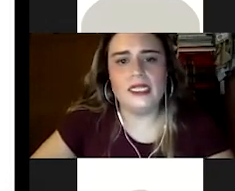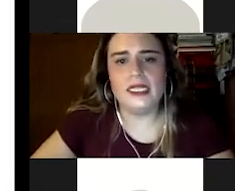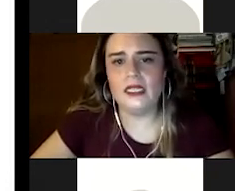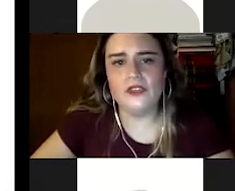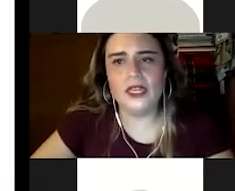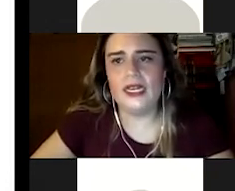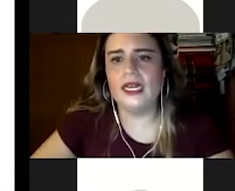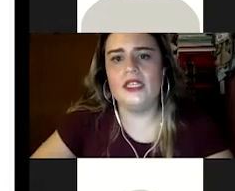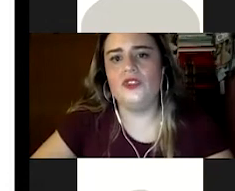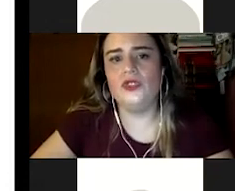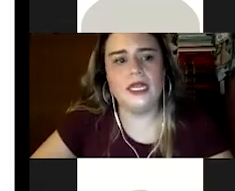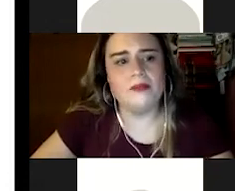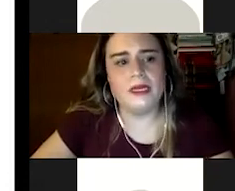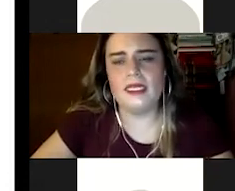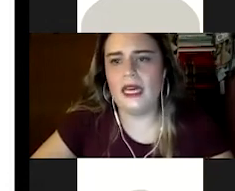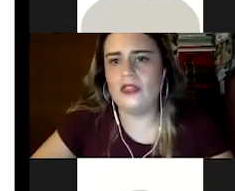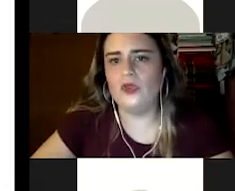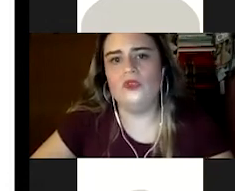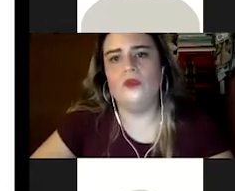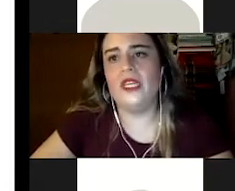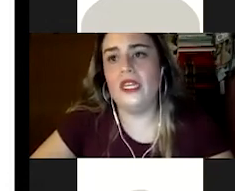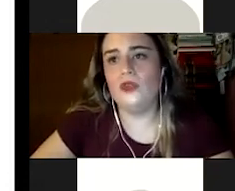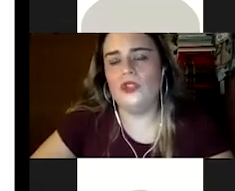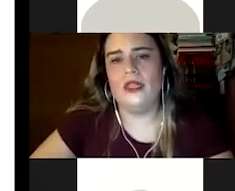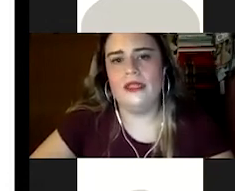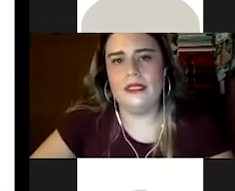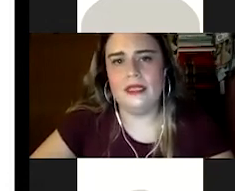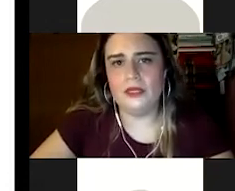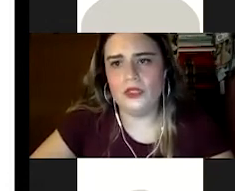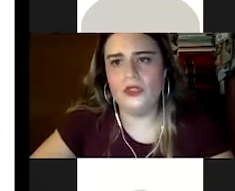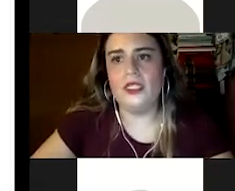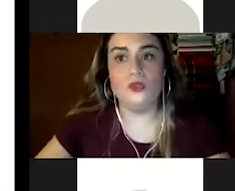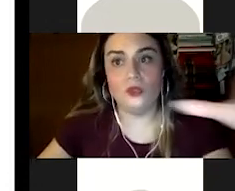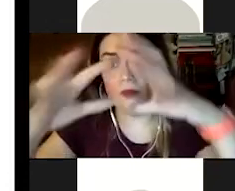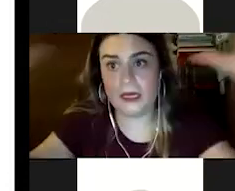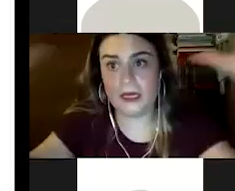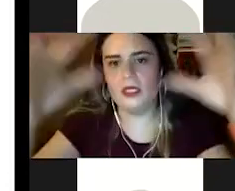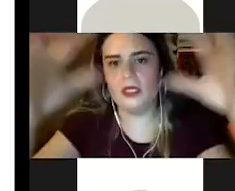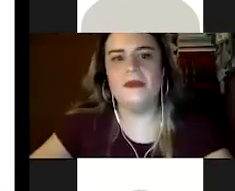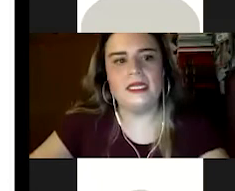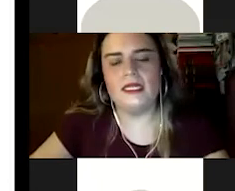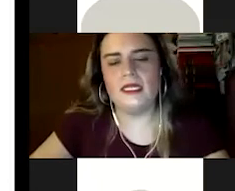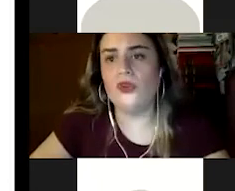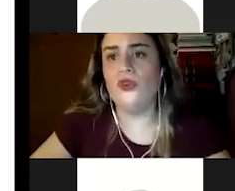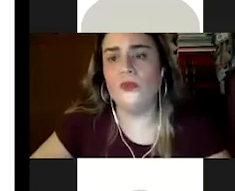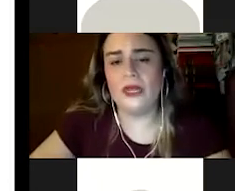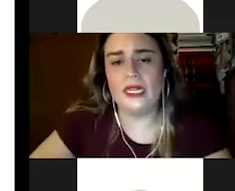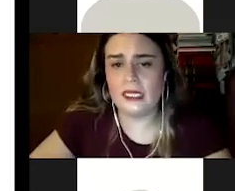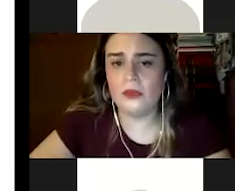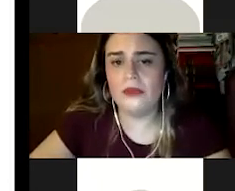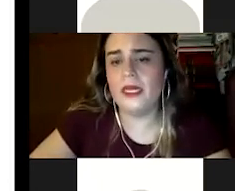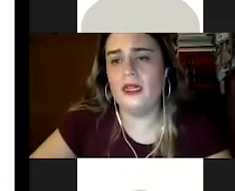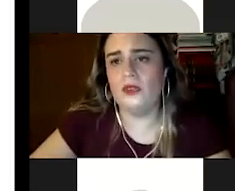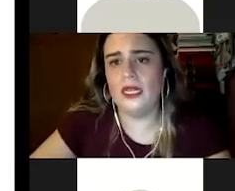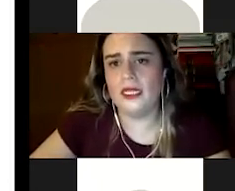comunidad científica en la creación de capacidades, o los modelos de intervención en estos complejos esquemas de desarrollo lo pueden hacer